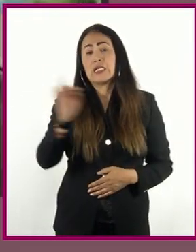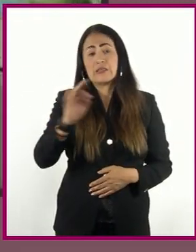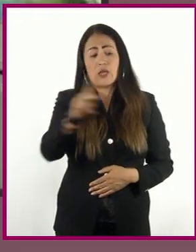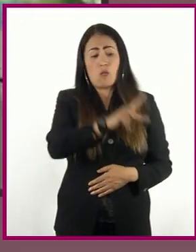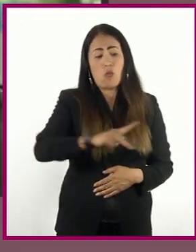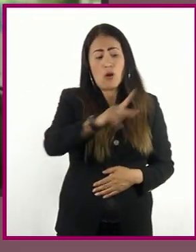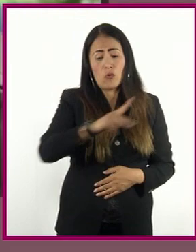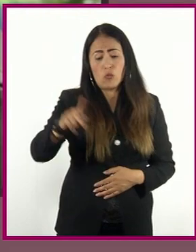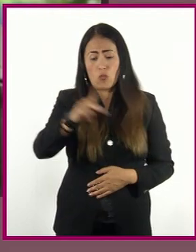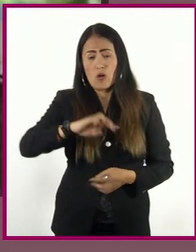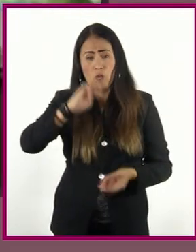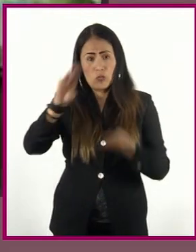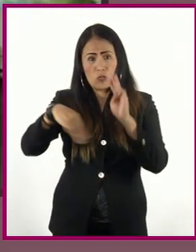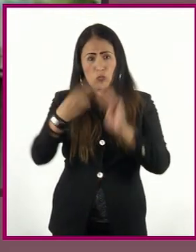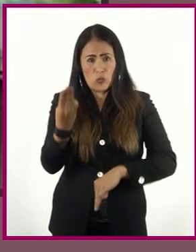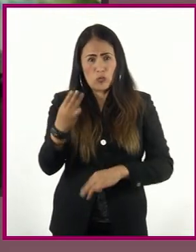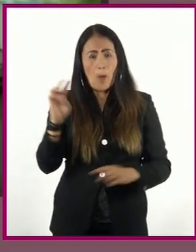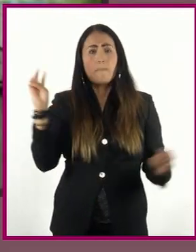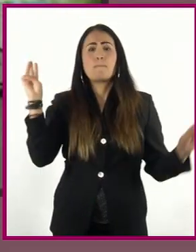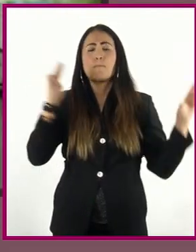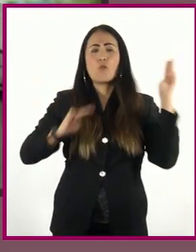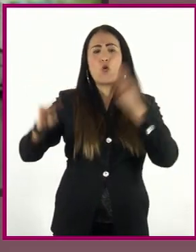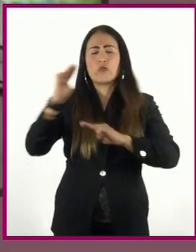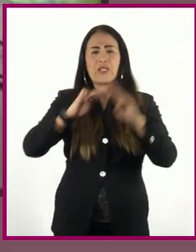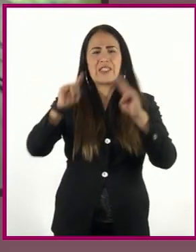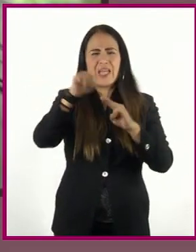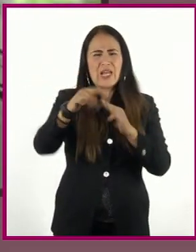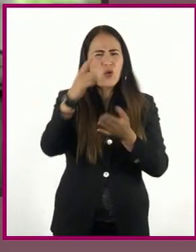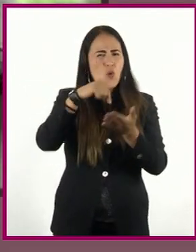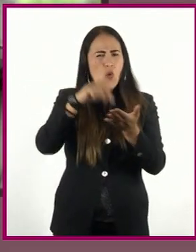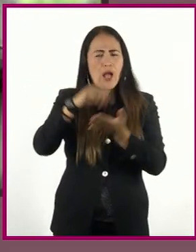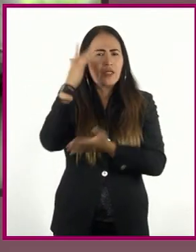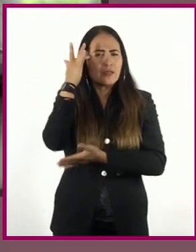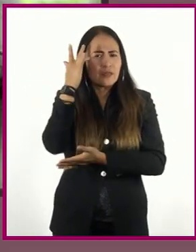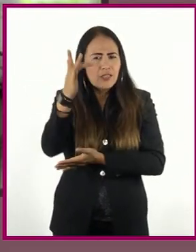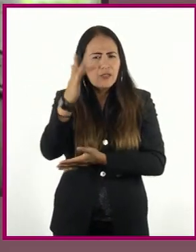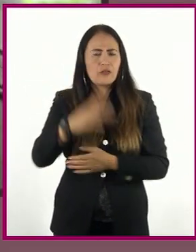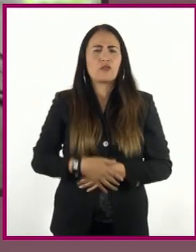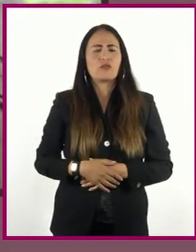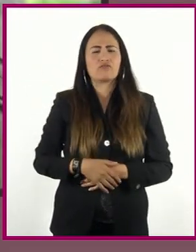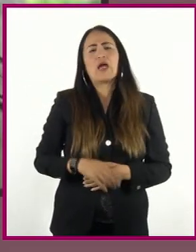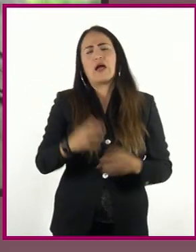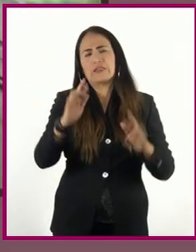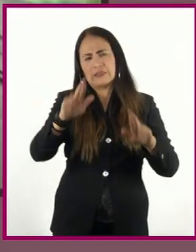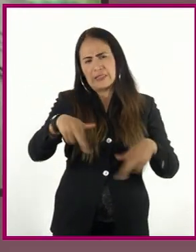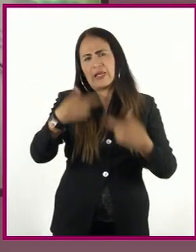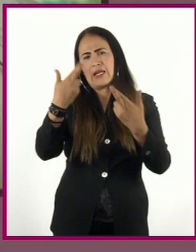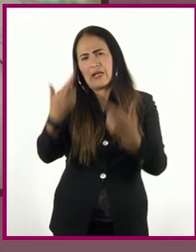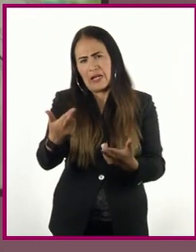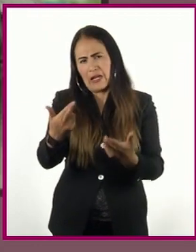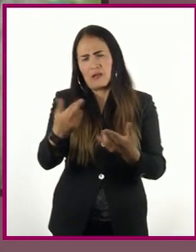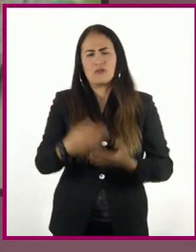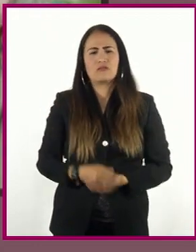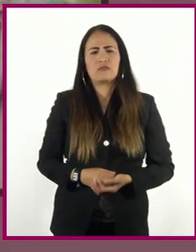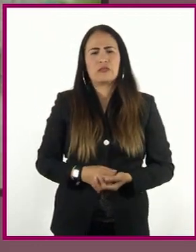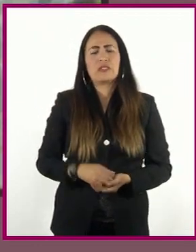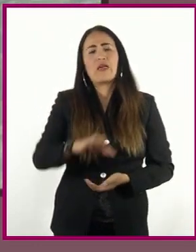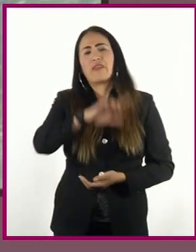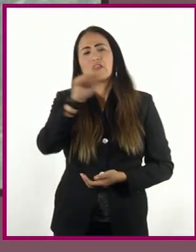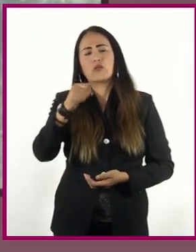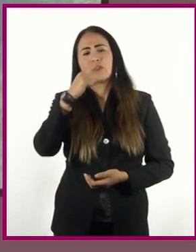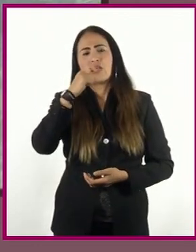mundo encuentran en la montaña un espacio sacralizado en el cual rendir una ofrenda para recibir el vital